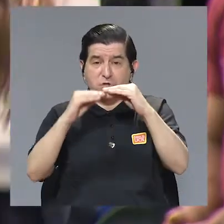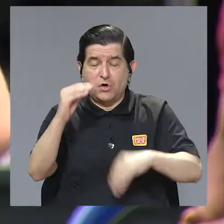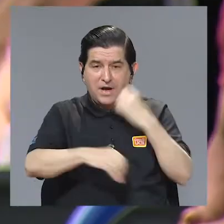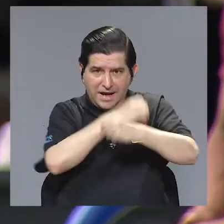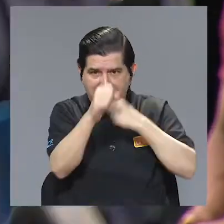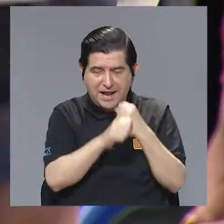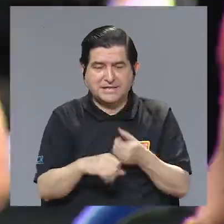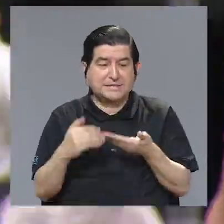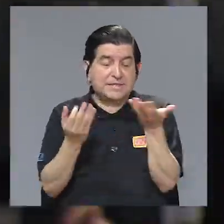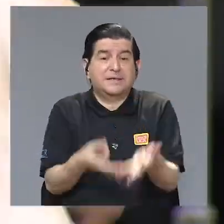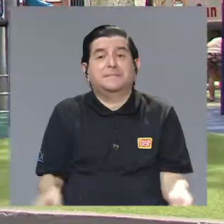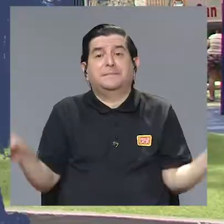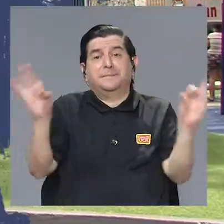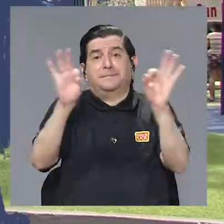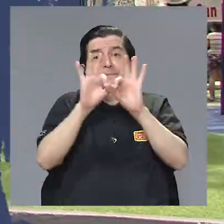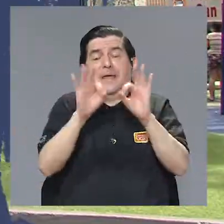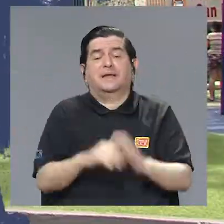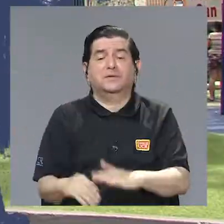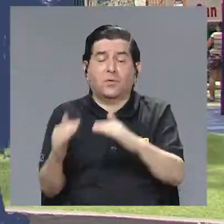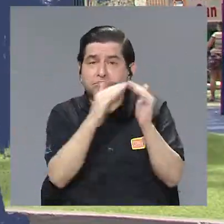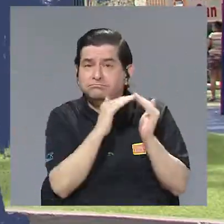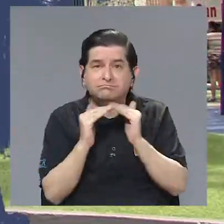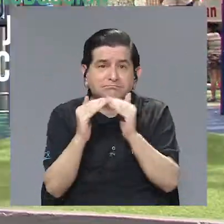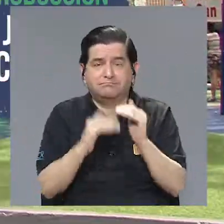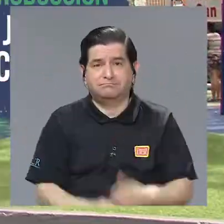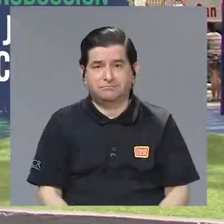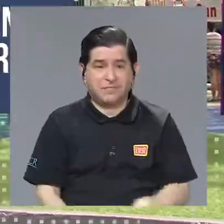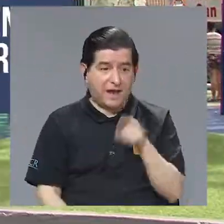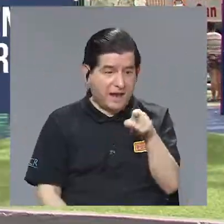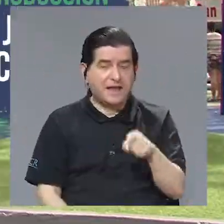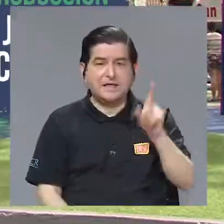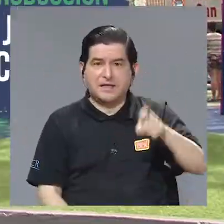personas menores de edad son un elemento importantísimo de nuestra población,